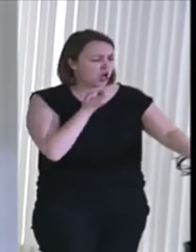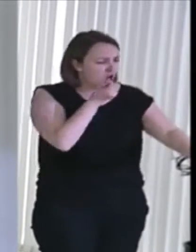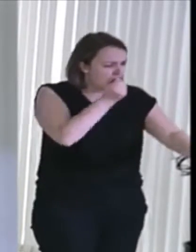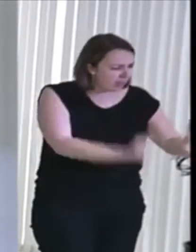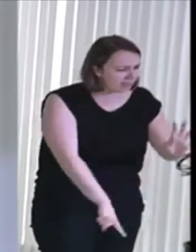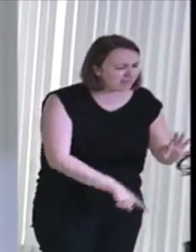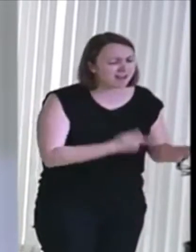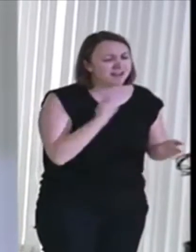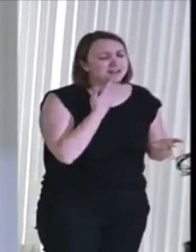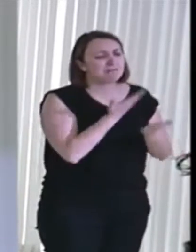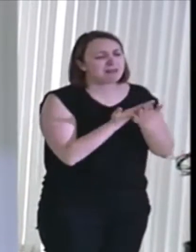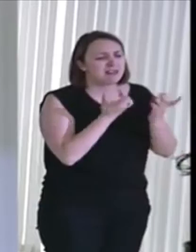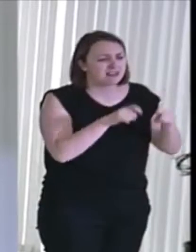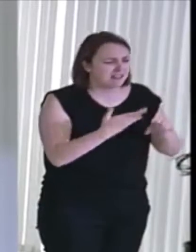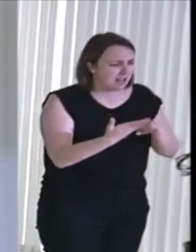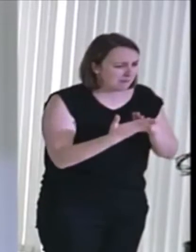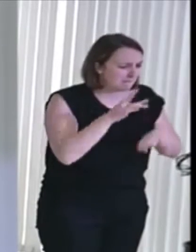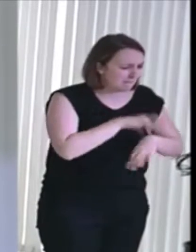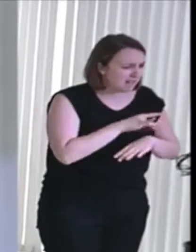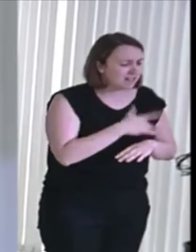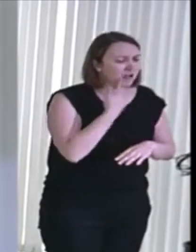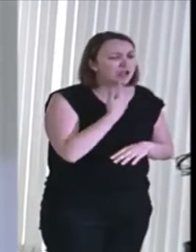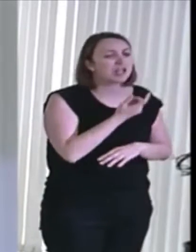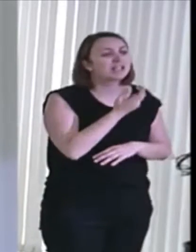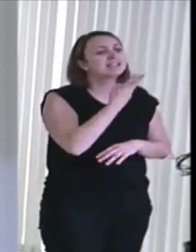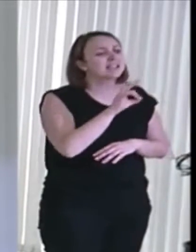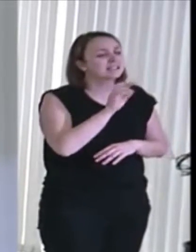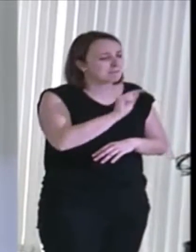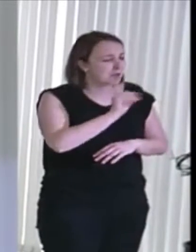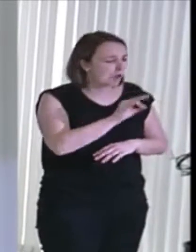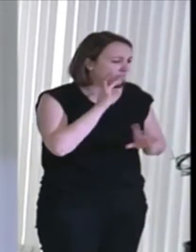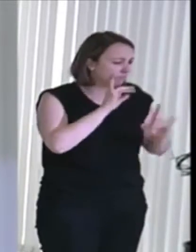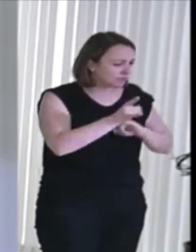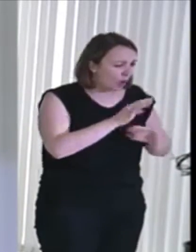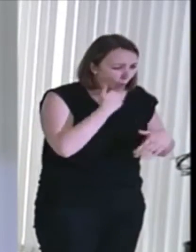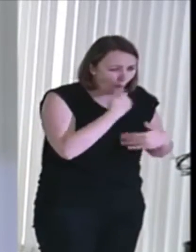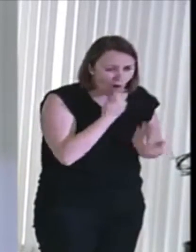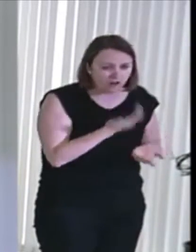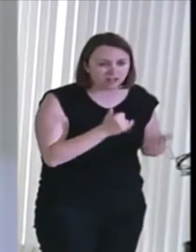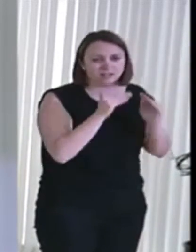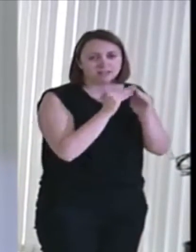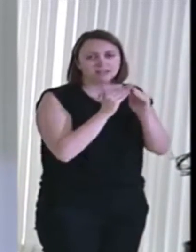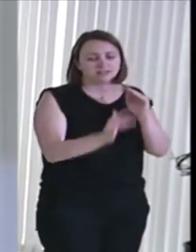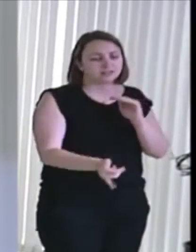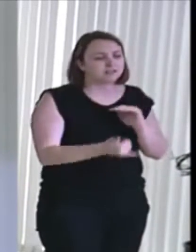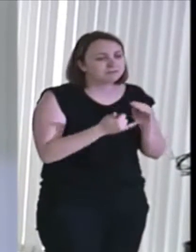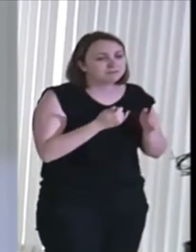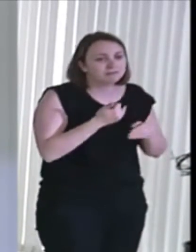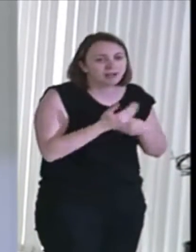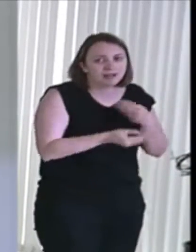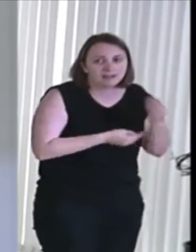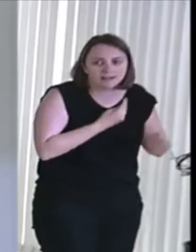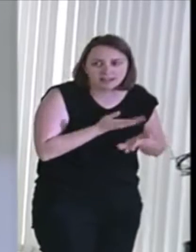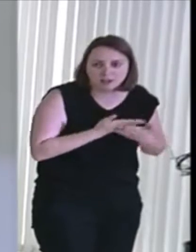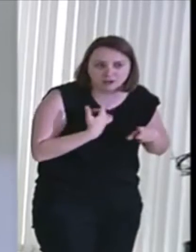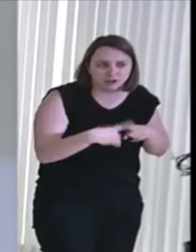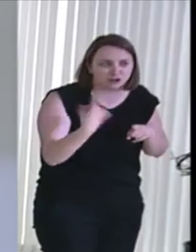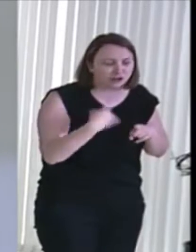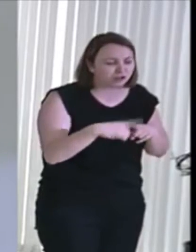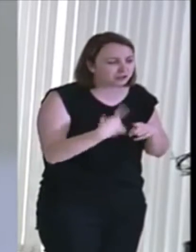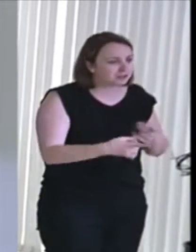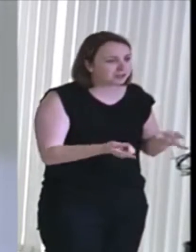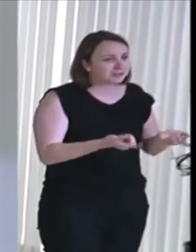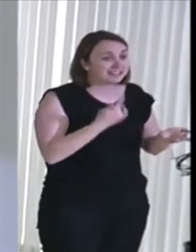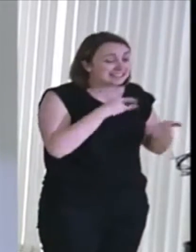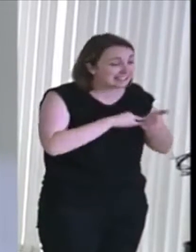pedir cita en el médico y ahorrarte esa media hora o 3/4 de hora en tu casa haciendo lo que tengas que hacer.